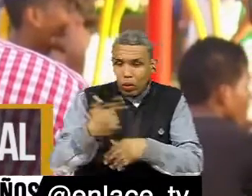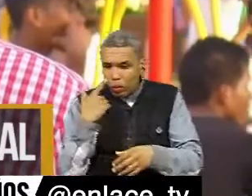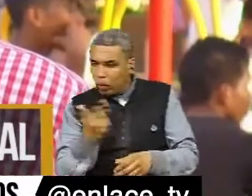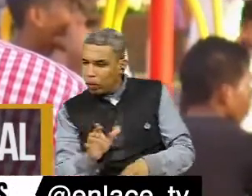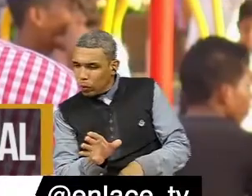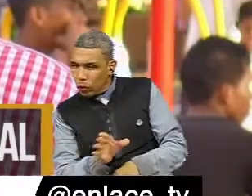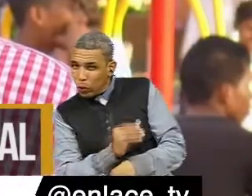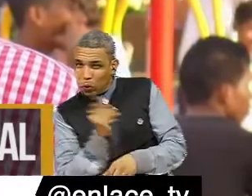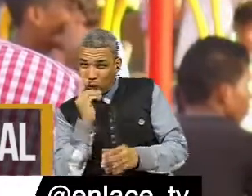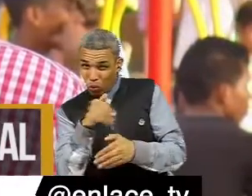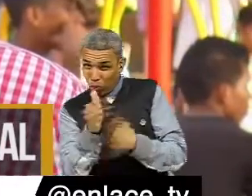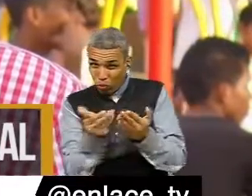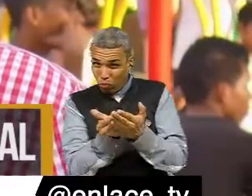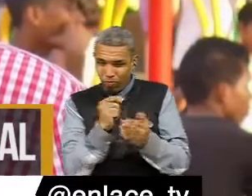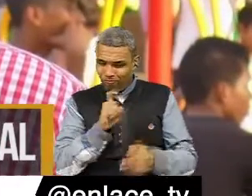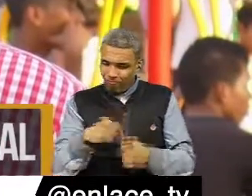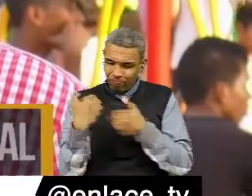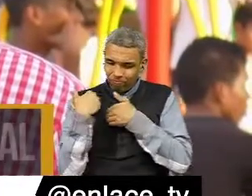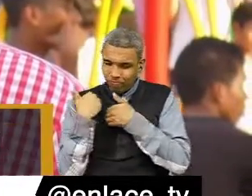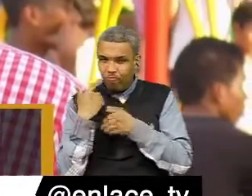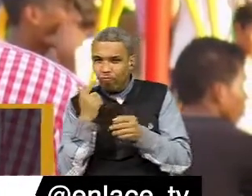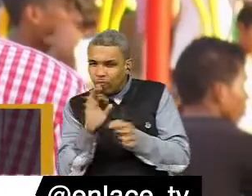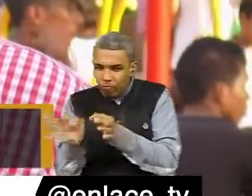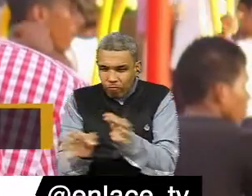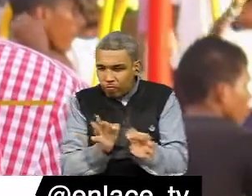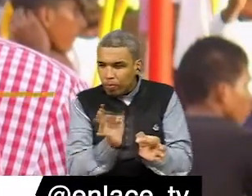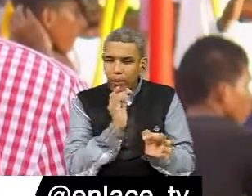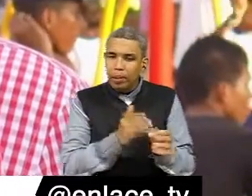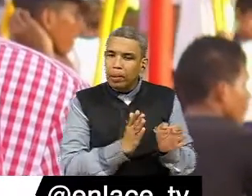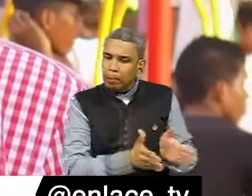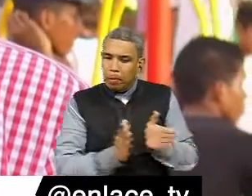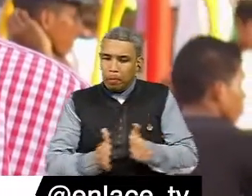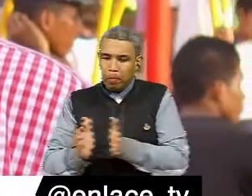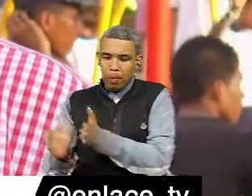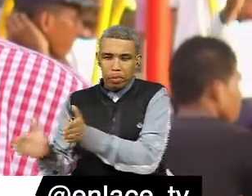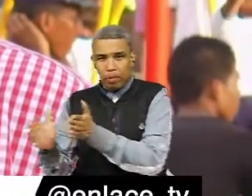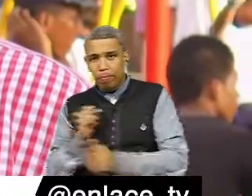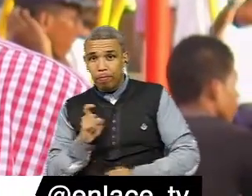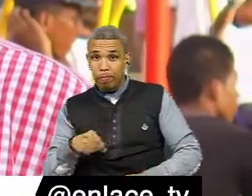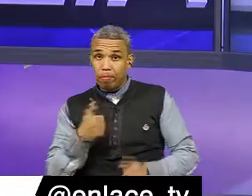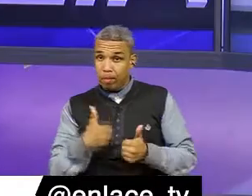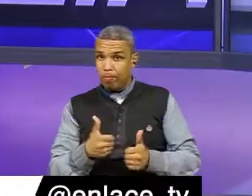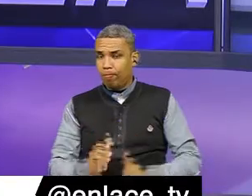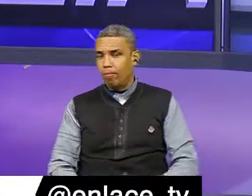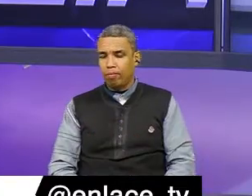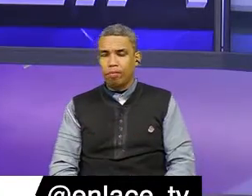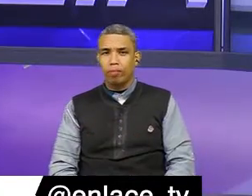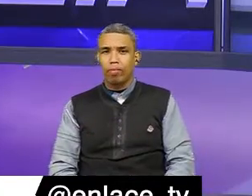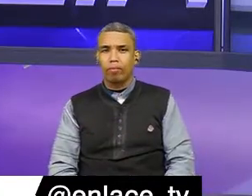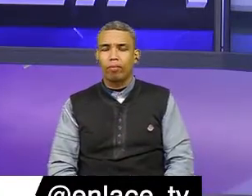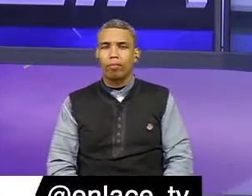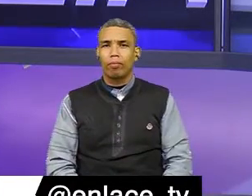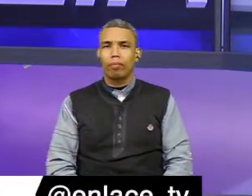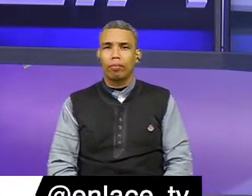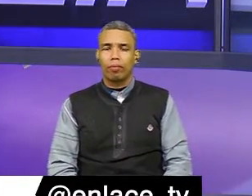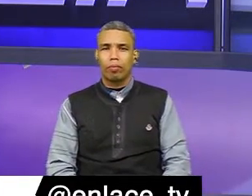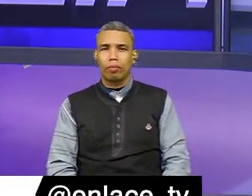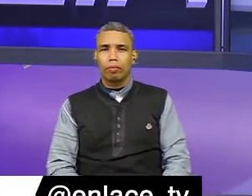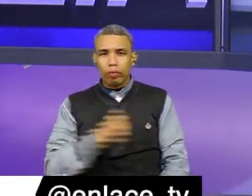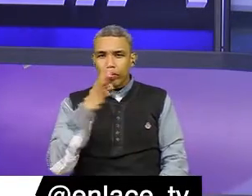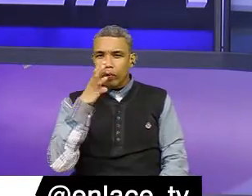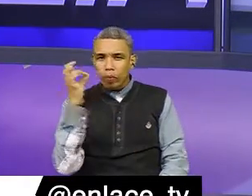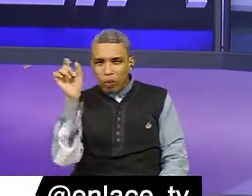cultura ciudadana que se requiere para mantener las obras que se le vayan entregando a la comunidad. Un hombre de 28 años